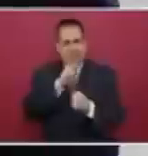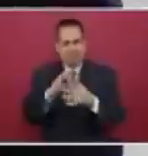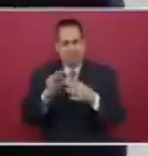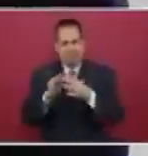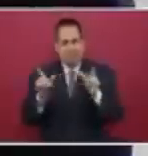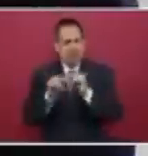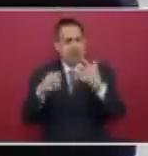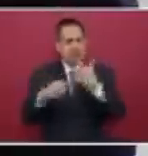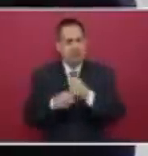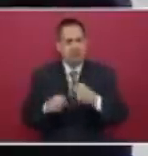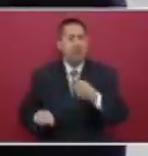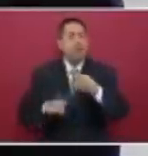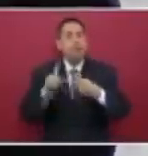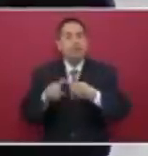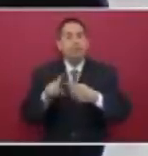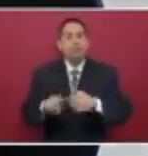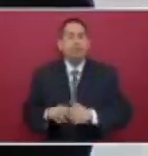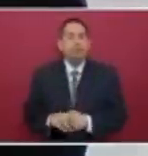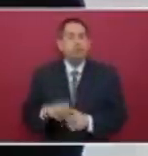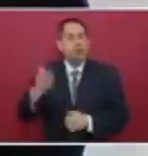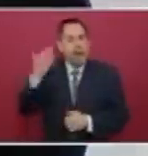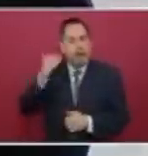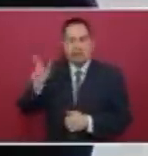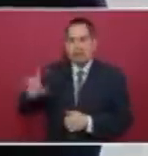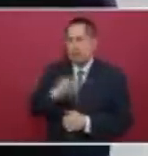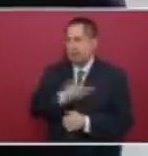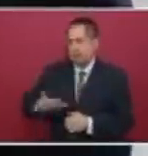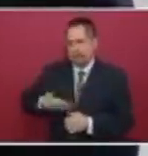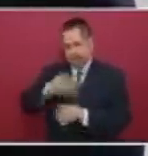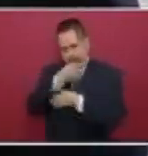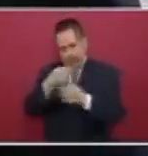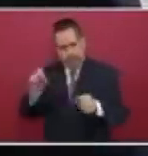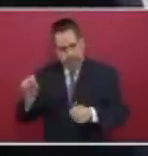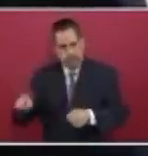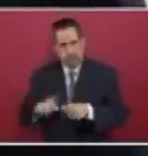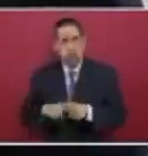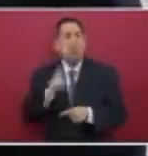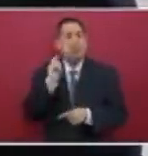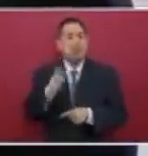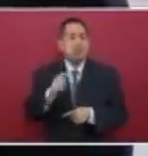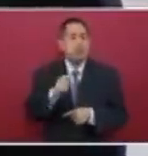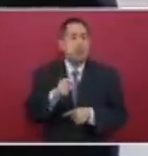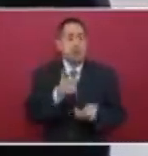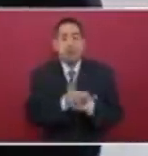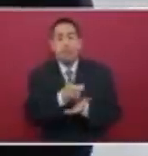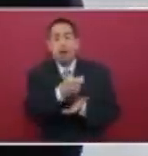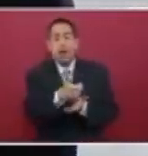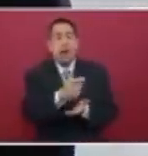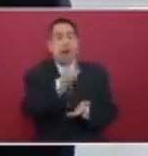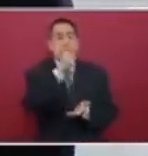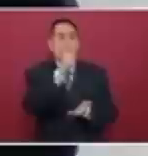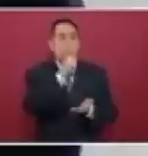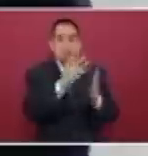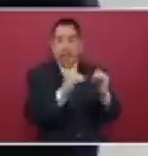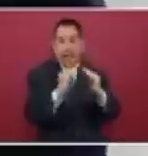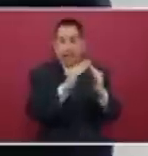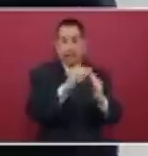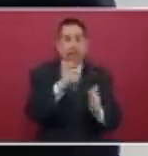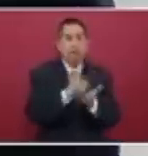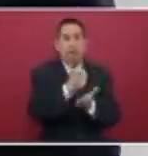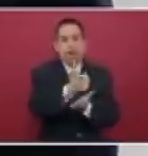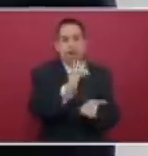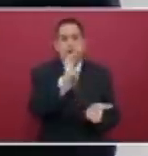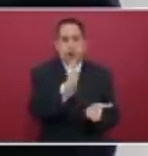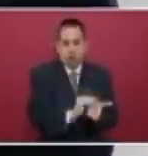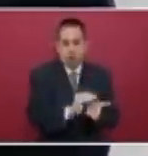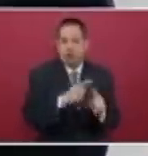la primera ya fue anunciada por el señor presidente la disminución de las tarifas eléctricas para uso doméstico en todos